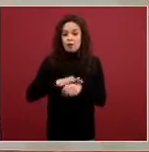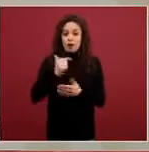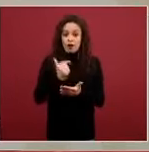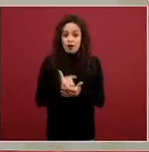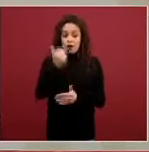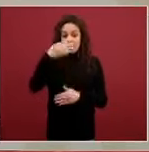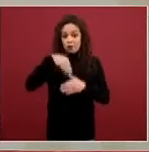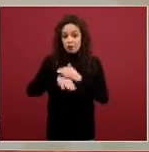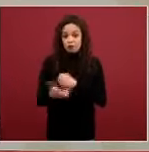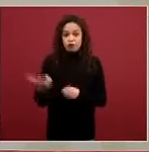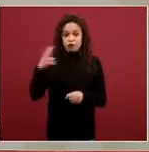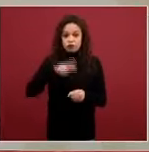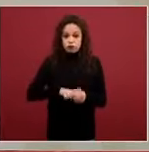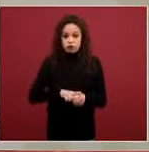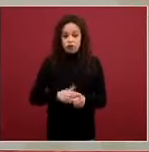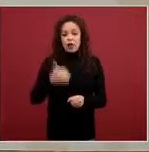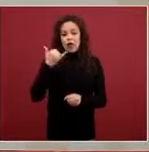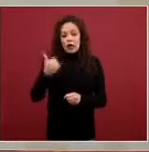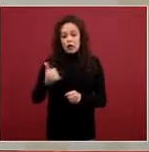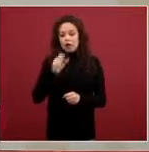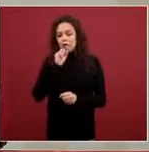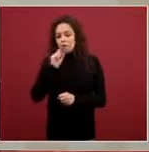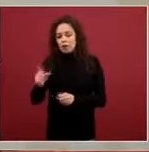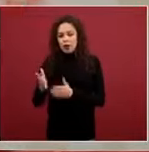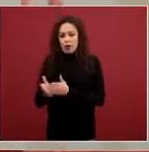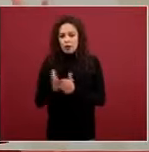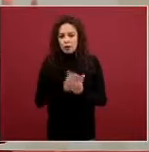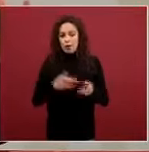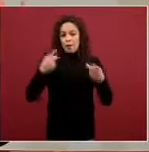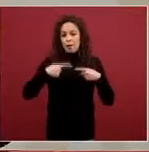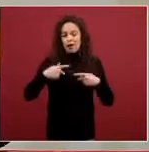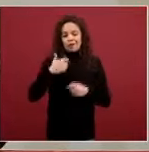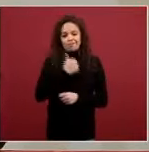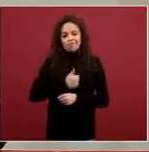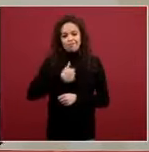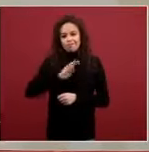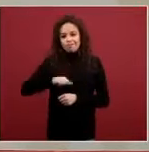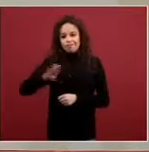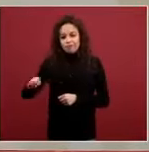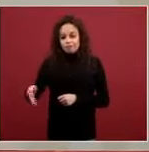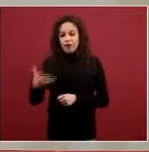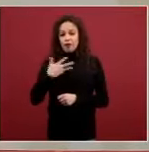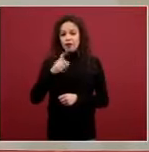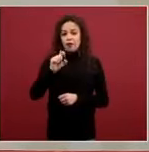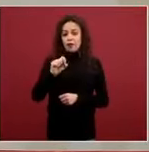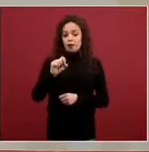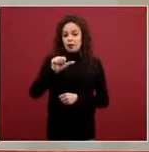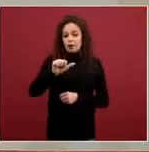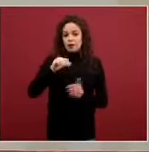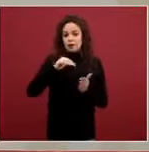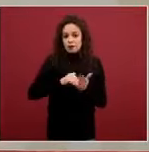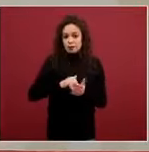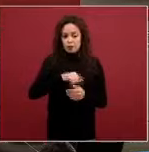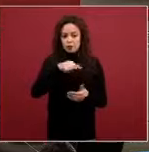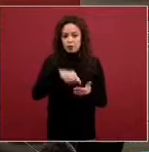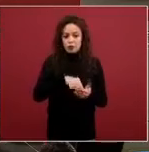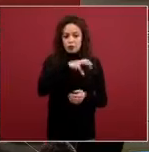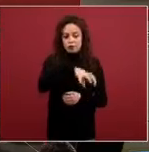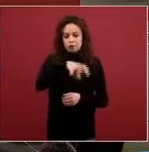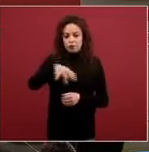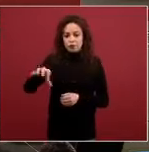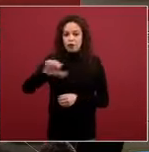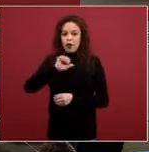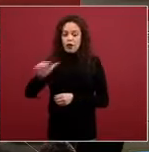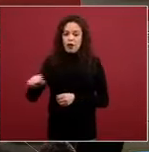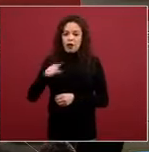luego las lamentables defunciones se registran en las más de 26,000 unidades del Sistema Nacional de Salud. Entonces fue